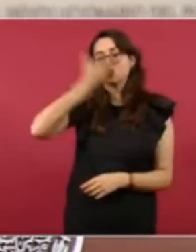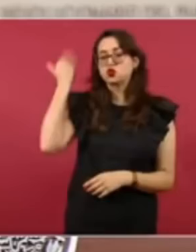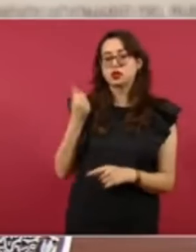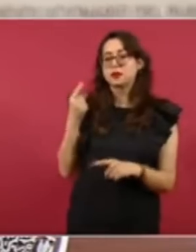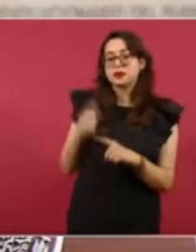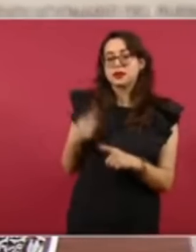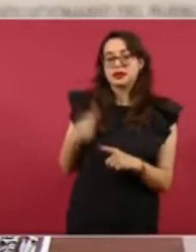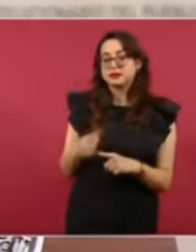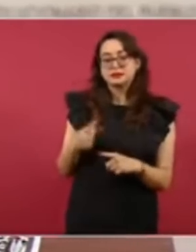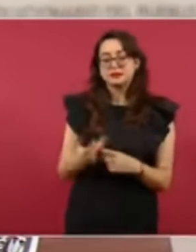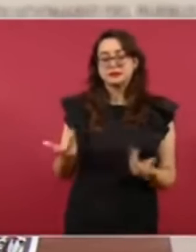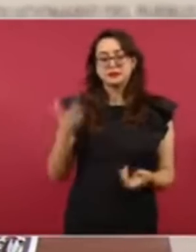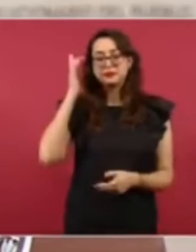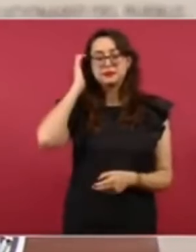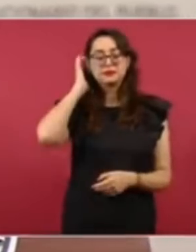temporalmente.